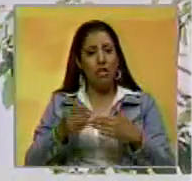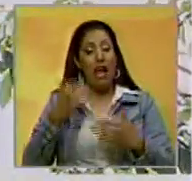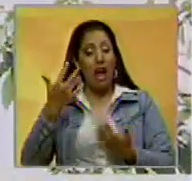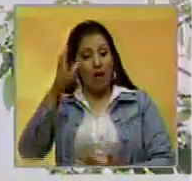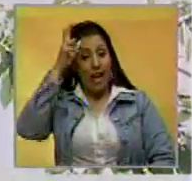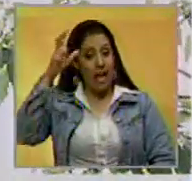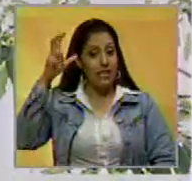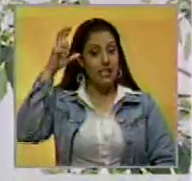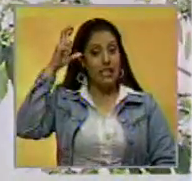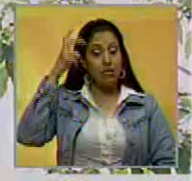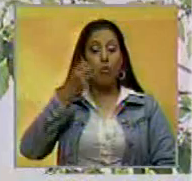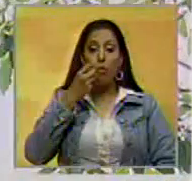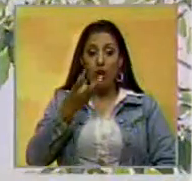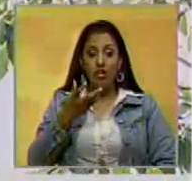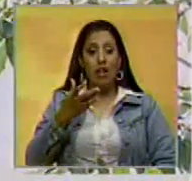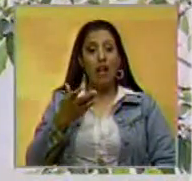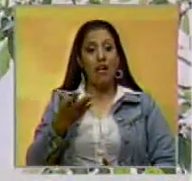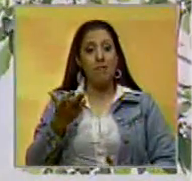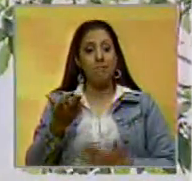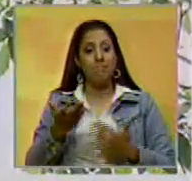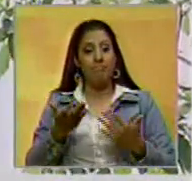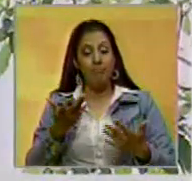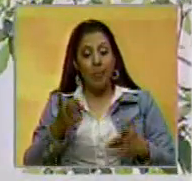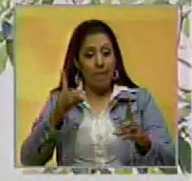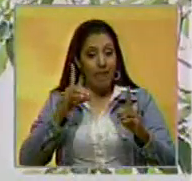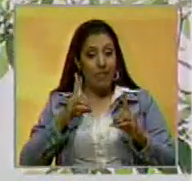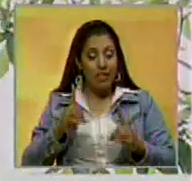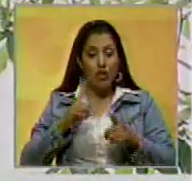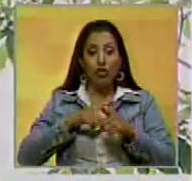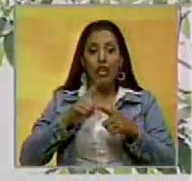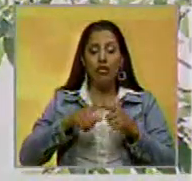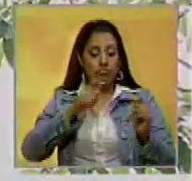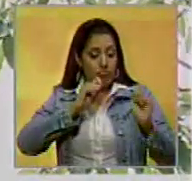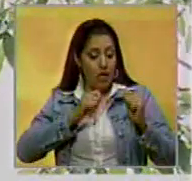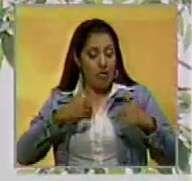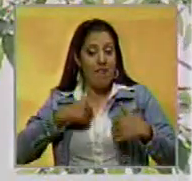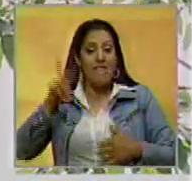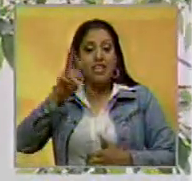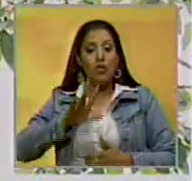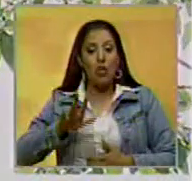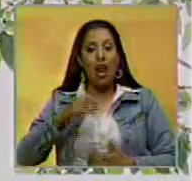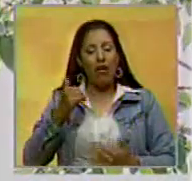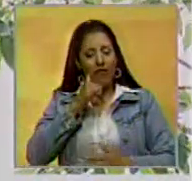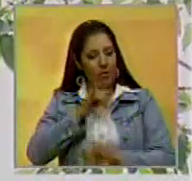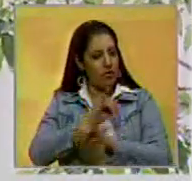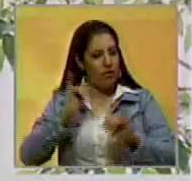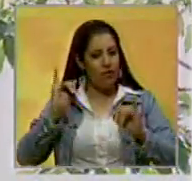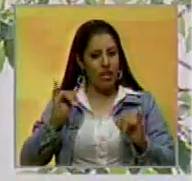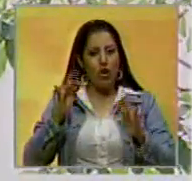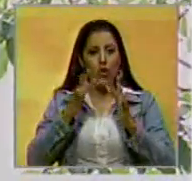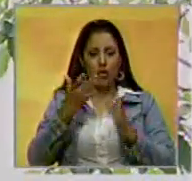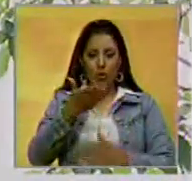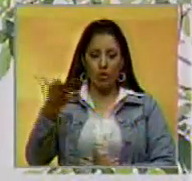cancillera ha señalado que por decisión Entonces le correspond ía a Venezuela es parte de la información regresamos con más de la emisión